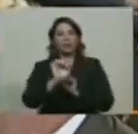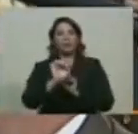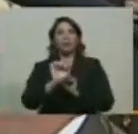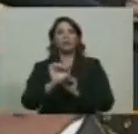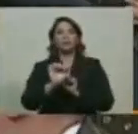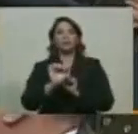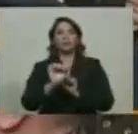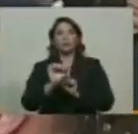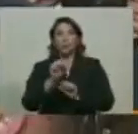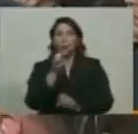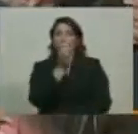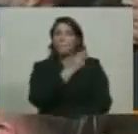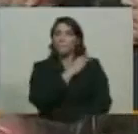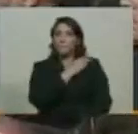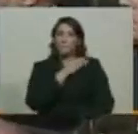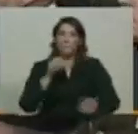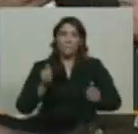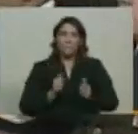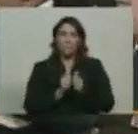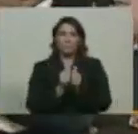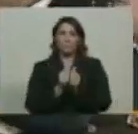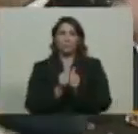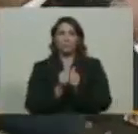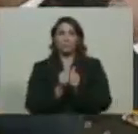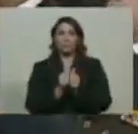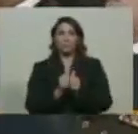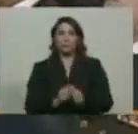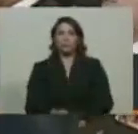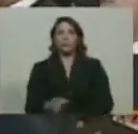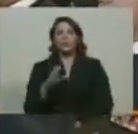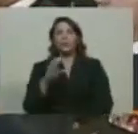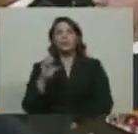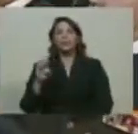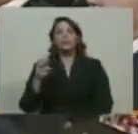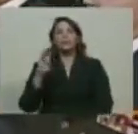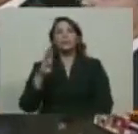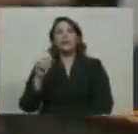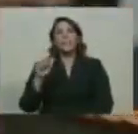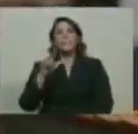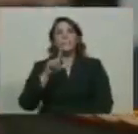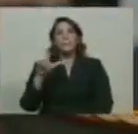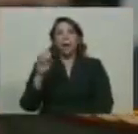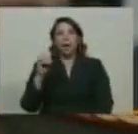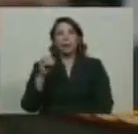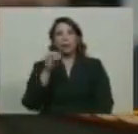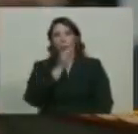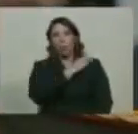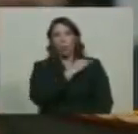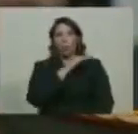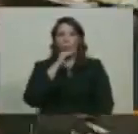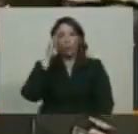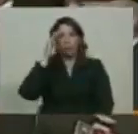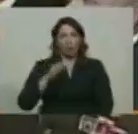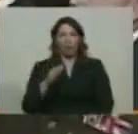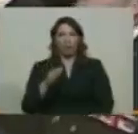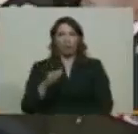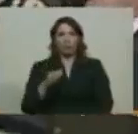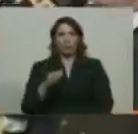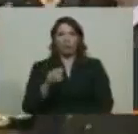Compañero almirante en jefe Remigio Ceballo, comandante estratégico operacional de la Fuerza Armada Nacional